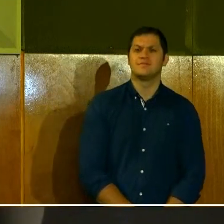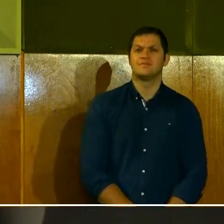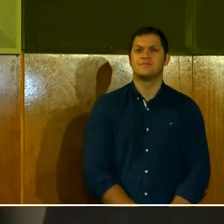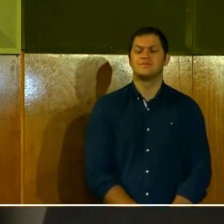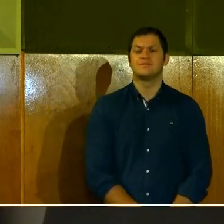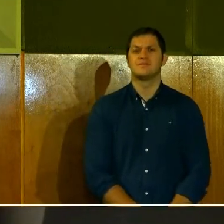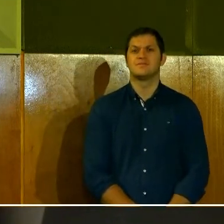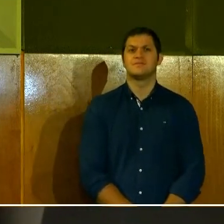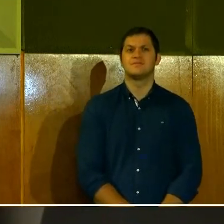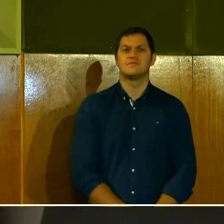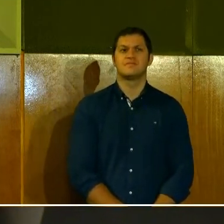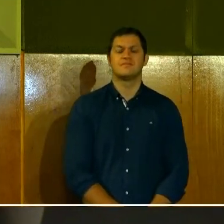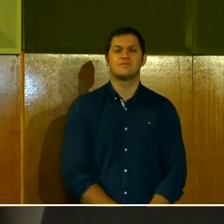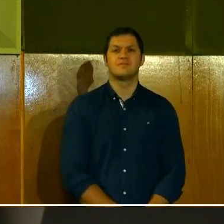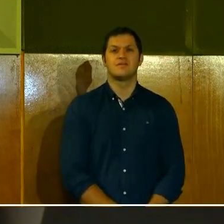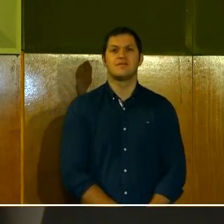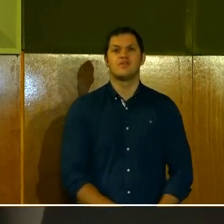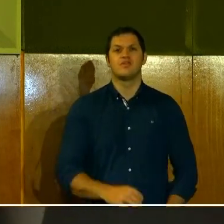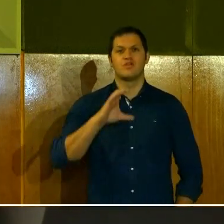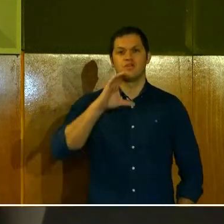ya a ver